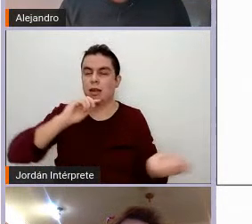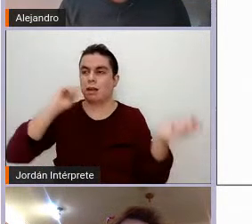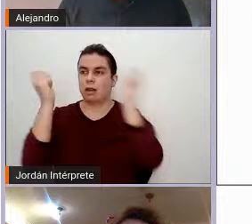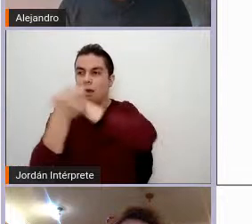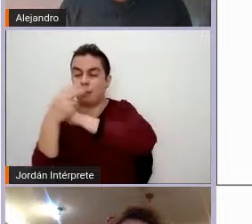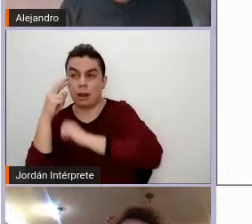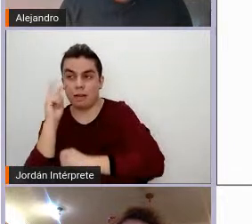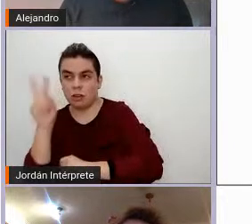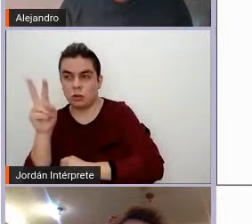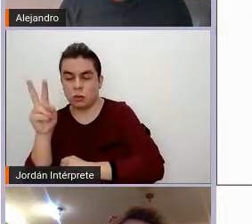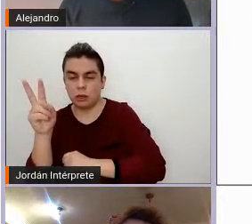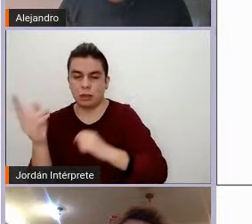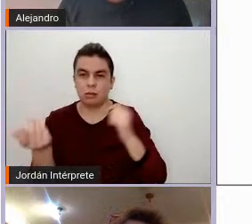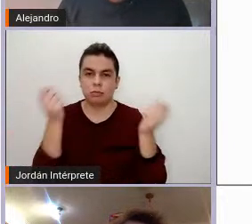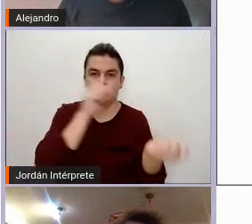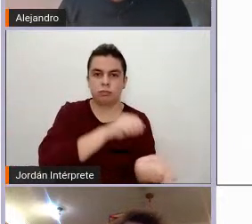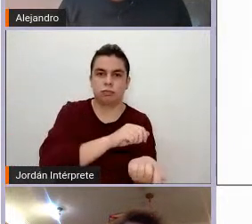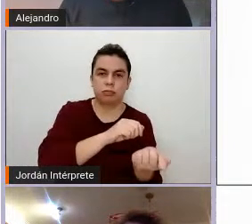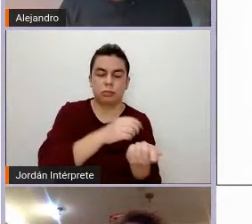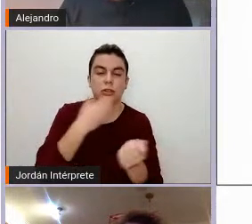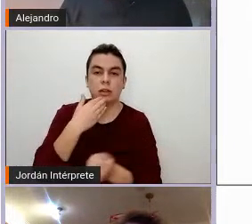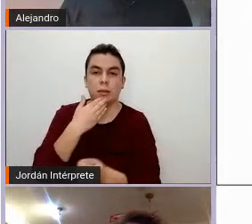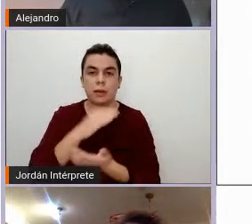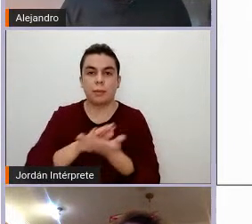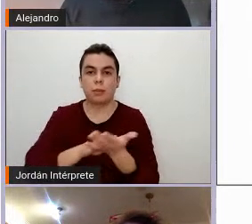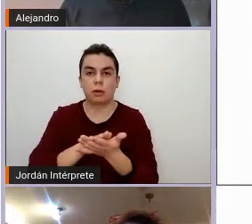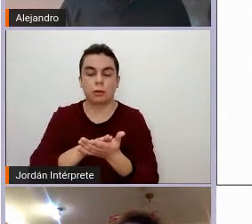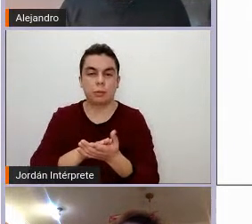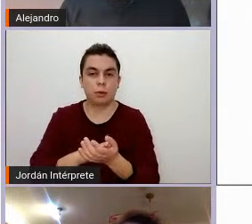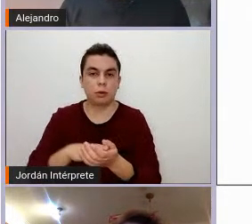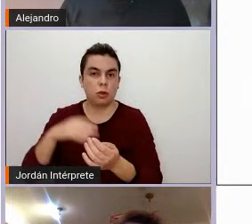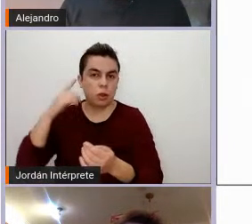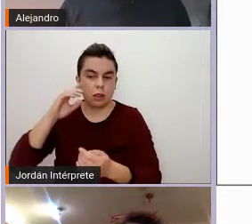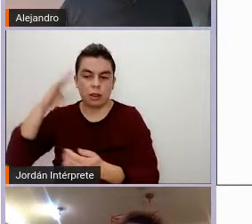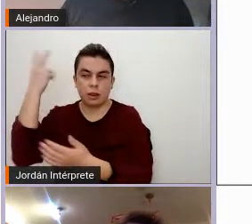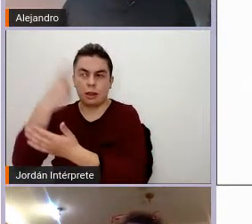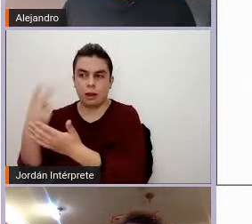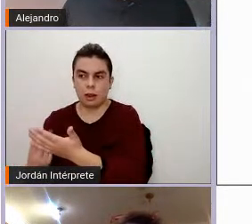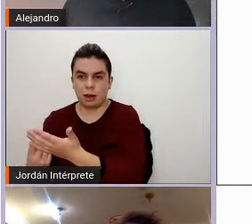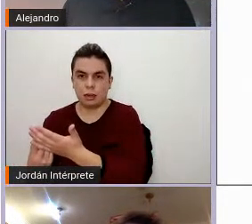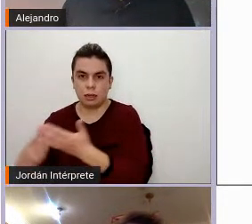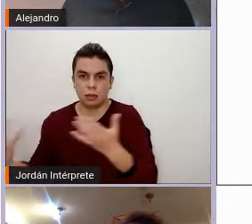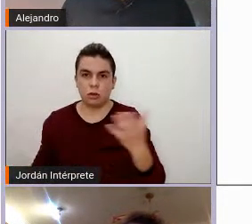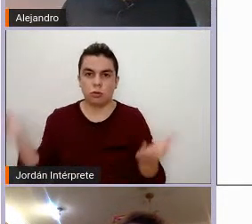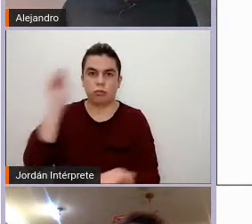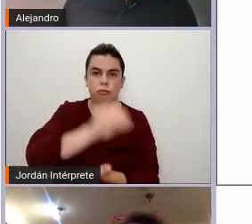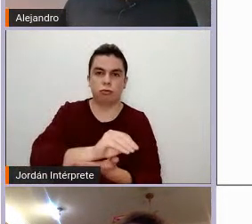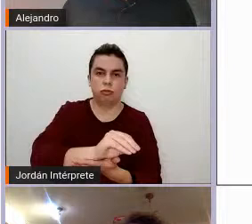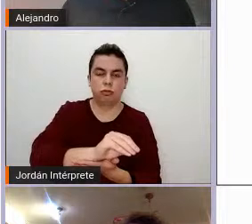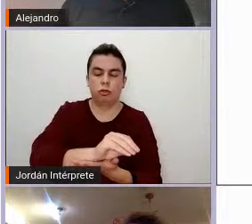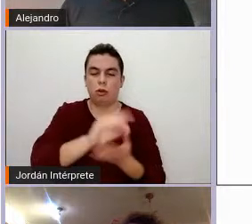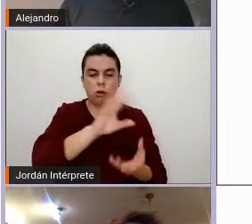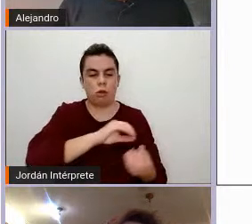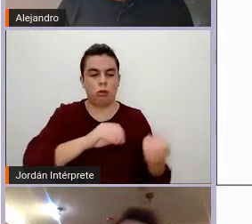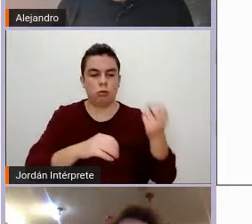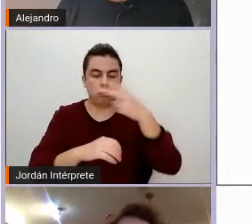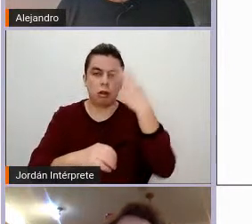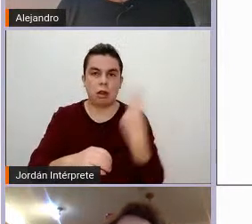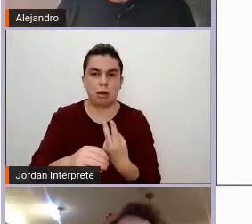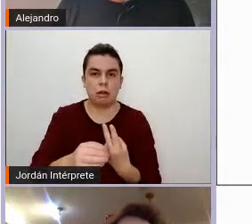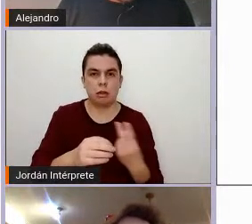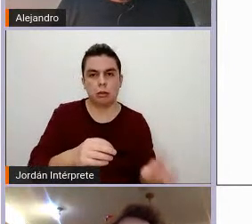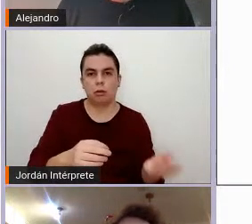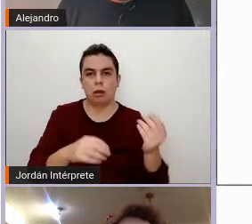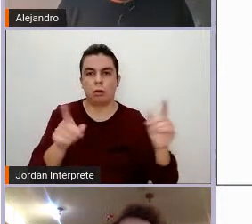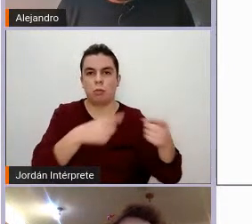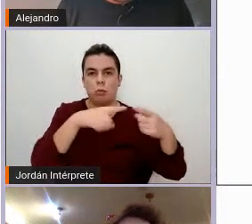viceversa. También toma elementos de un arte y los inserta en otro de forma natural, porque normalmente se